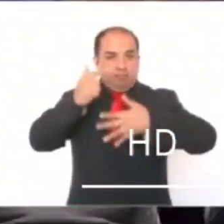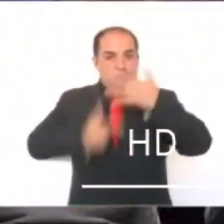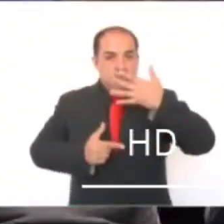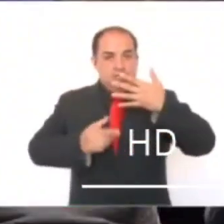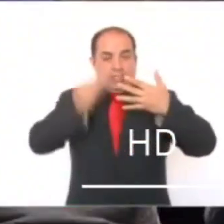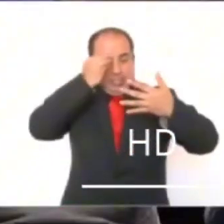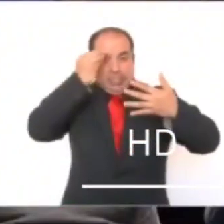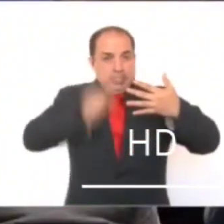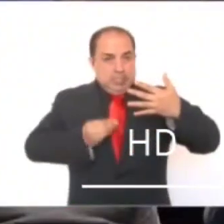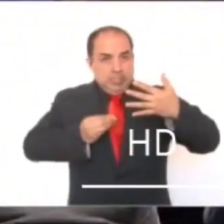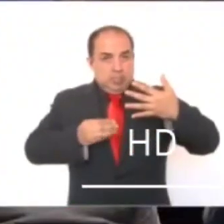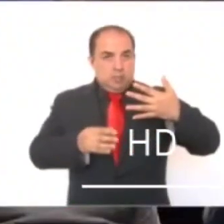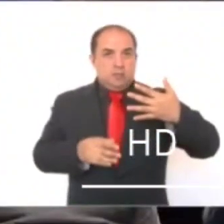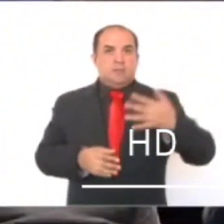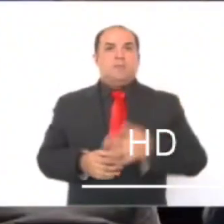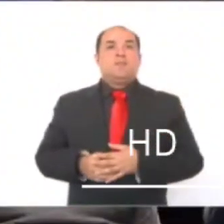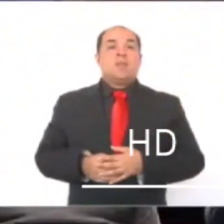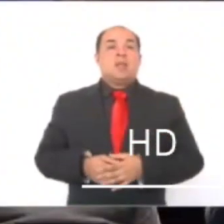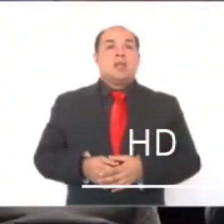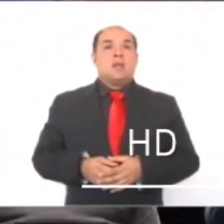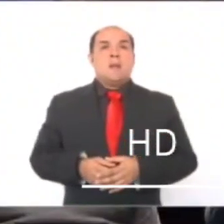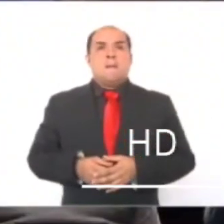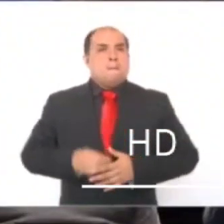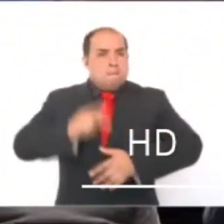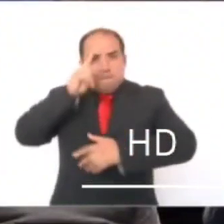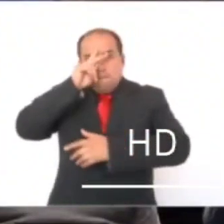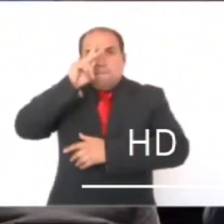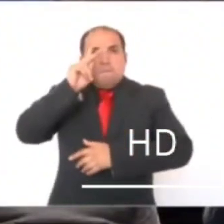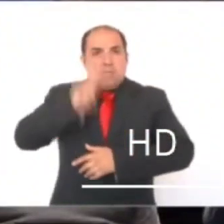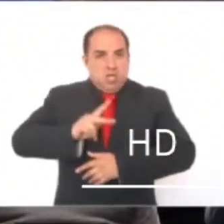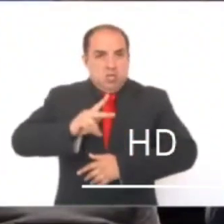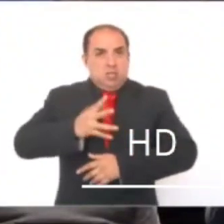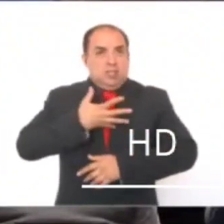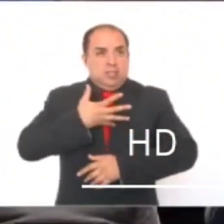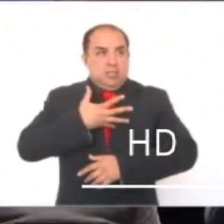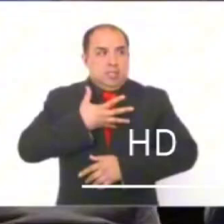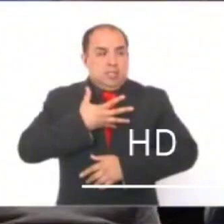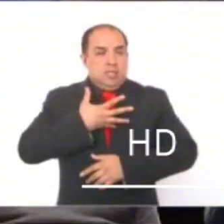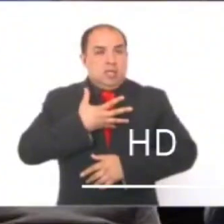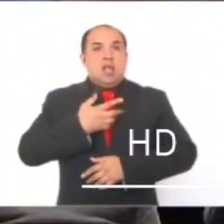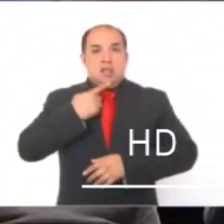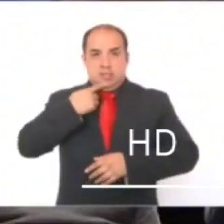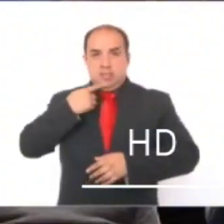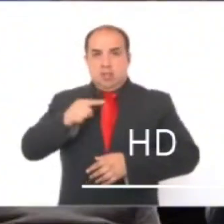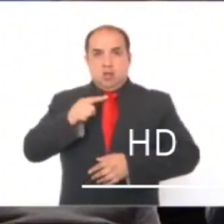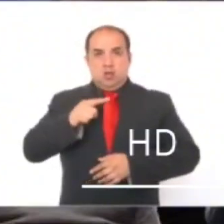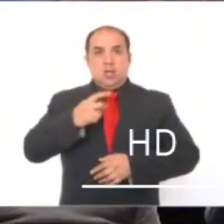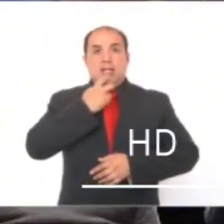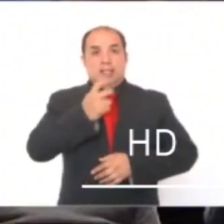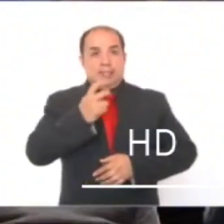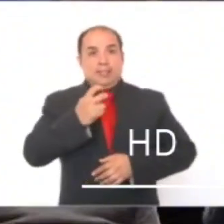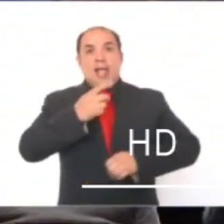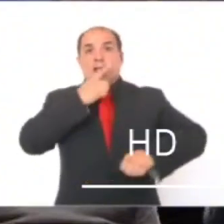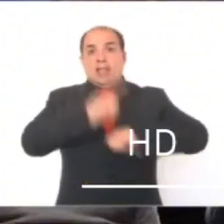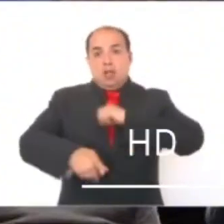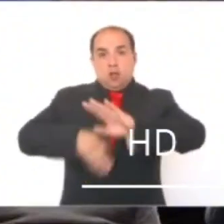terribles, era más sombrío aún que, pese a la denuncia de estos